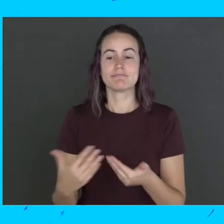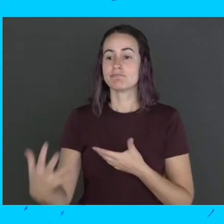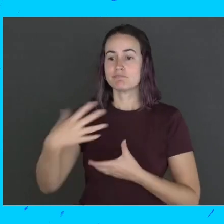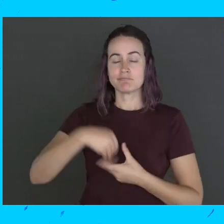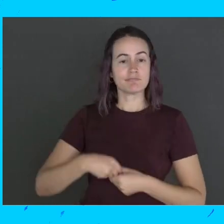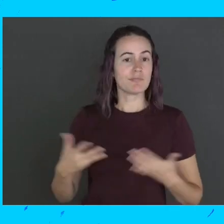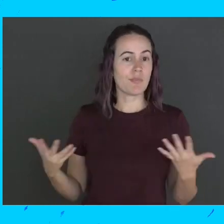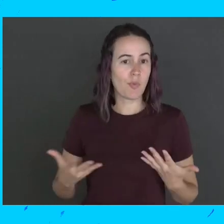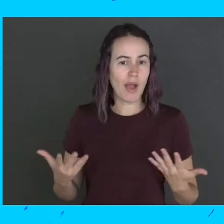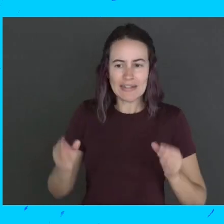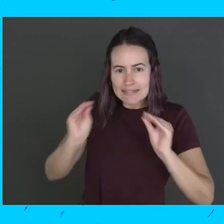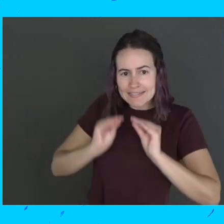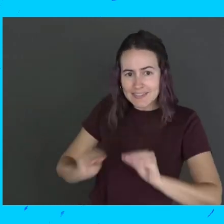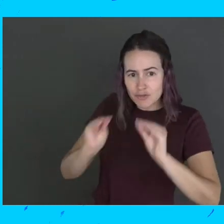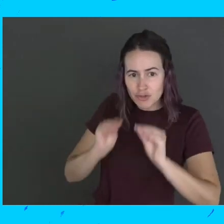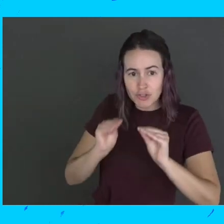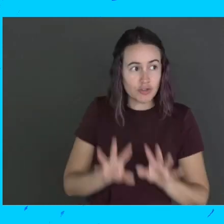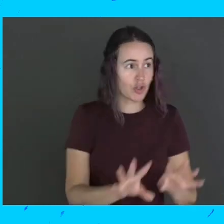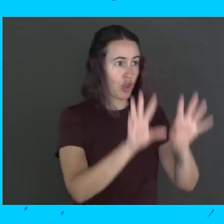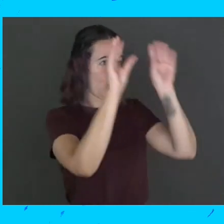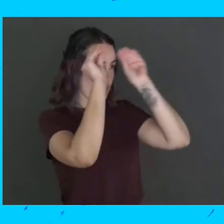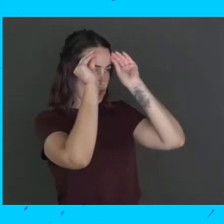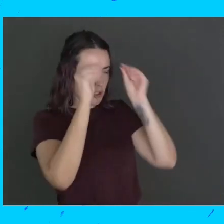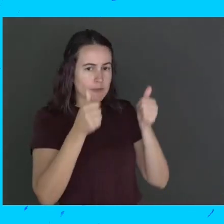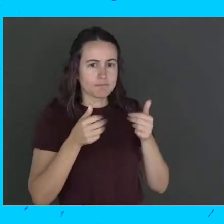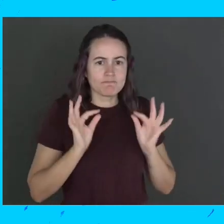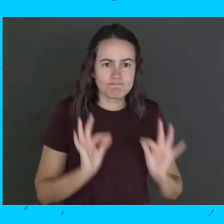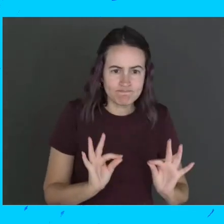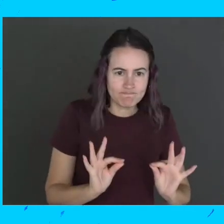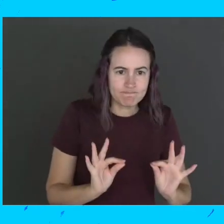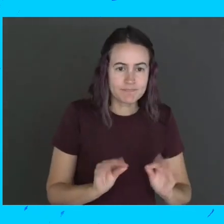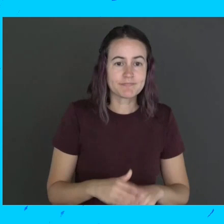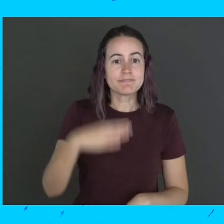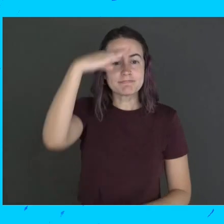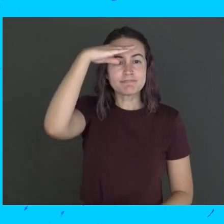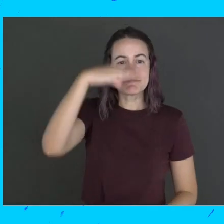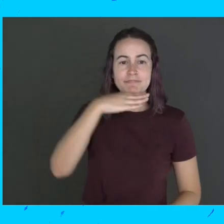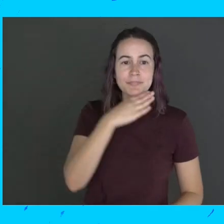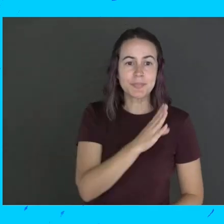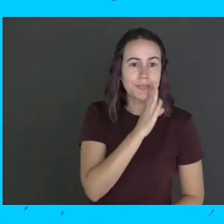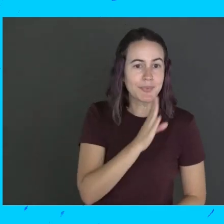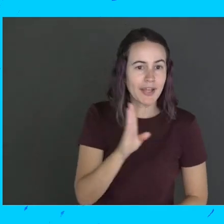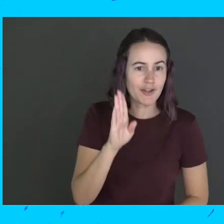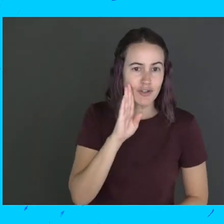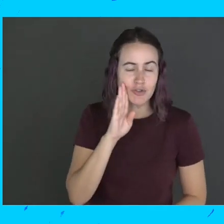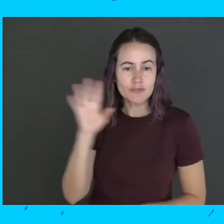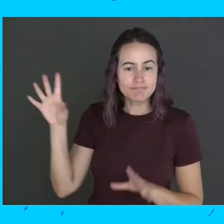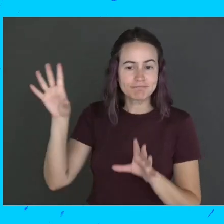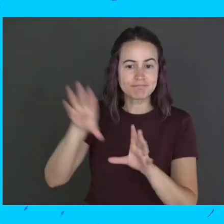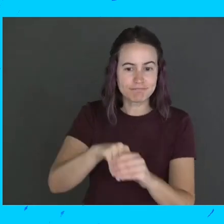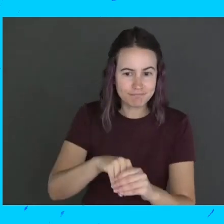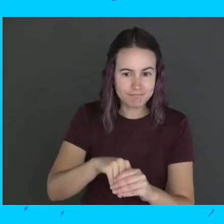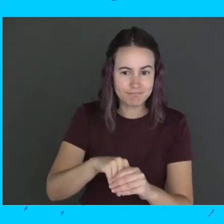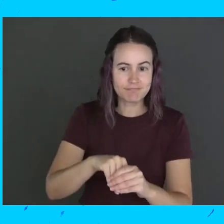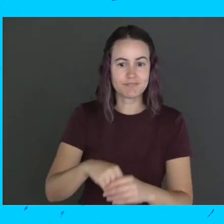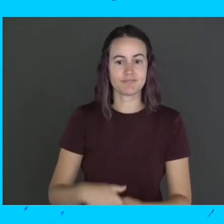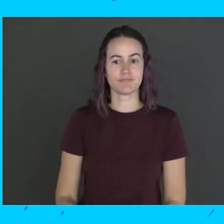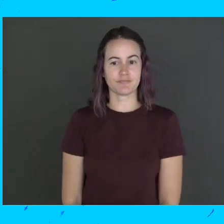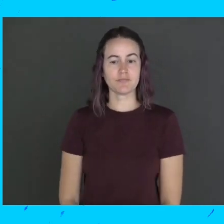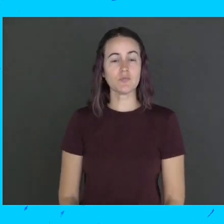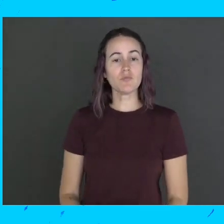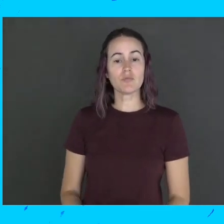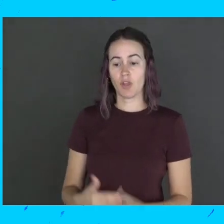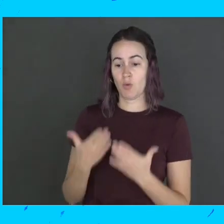el primer resultado es liderazgo, el segundo es capacitación y tenemos para bueno, en el